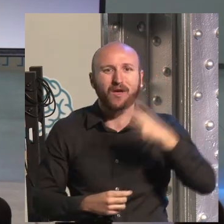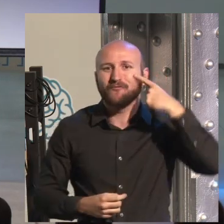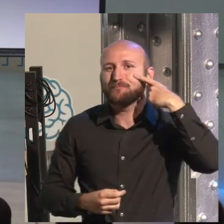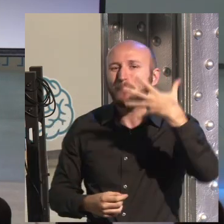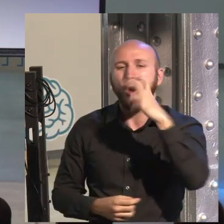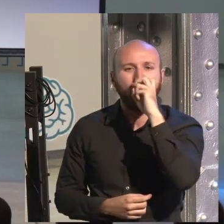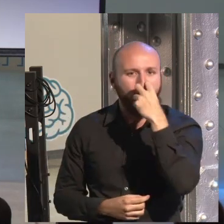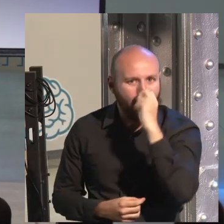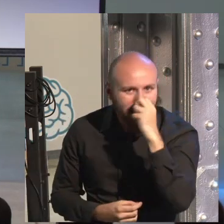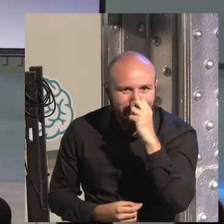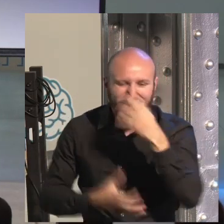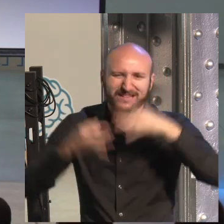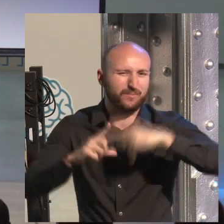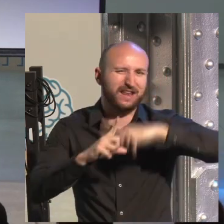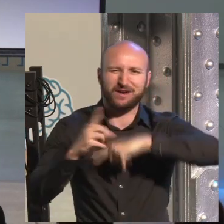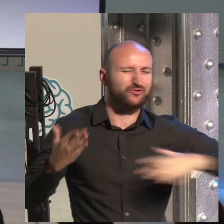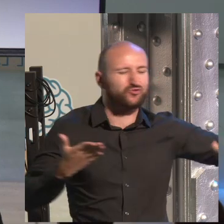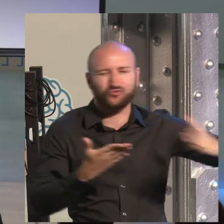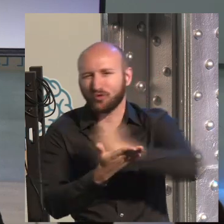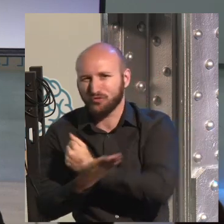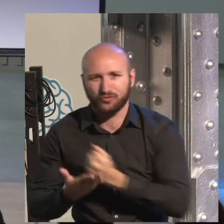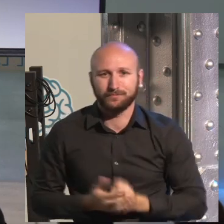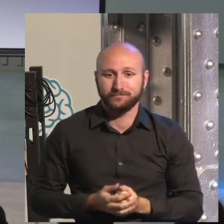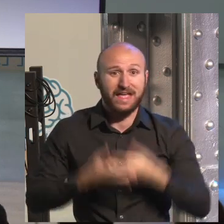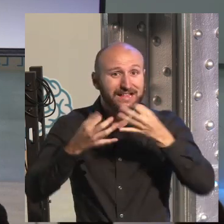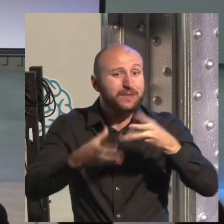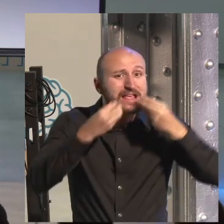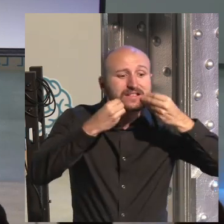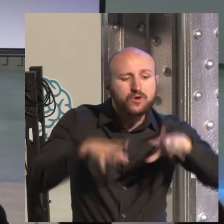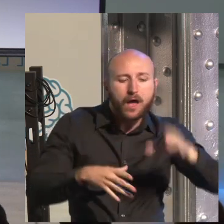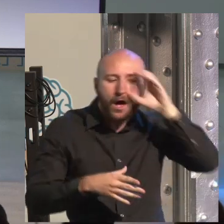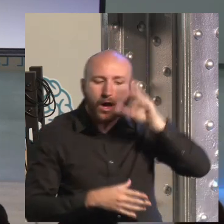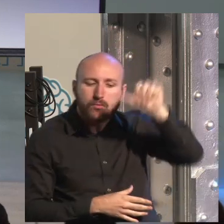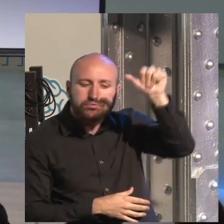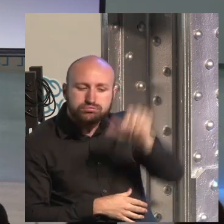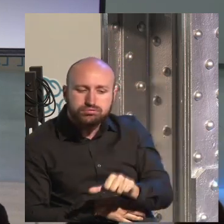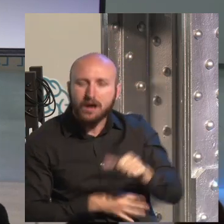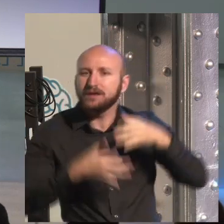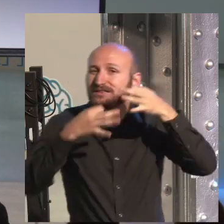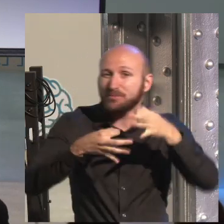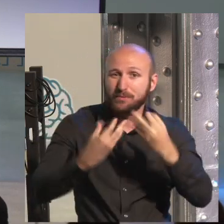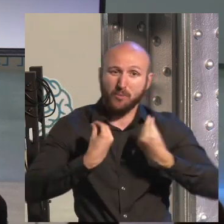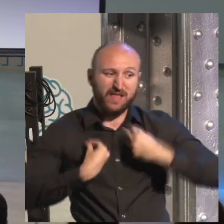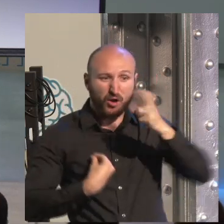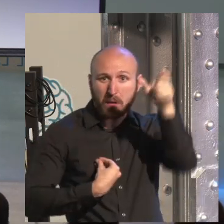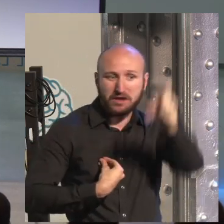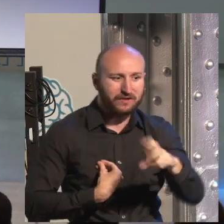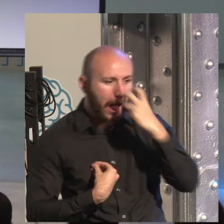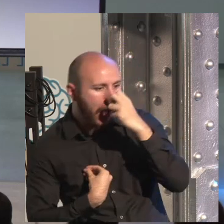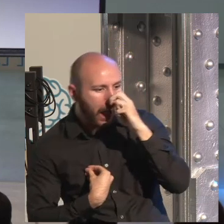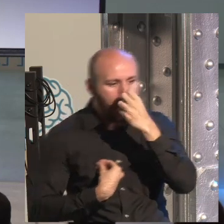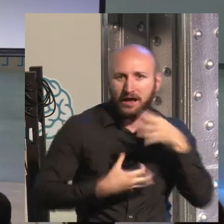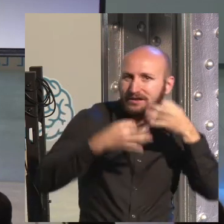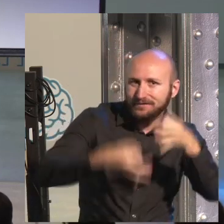cotilleo, a cualquier nivel, no deja de ser una historia. Nos interesan las vidas de los demás. Los demás